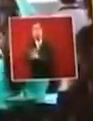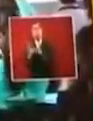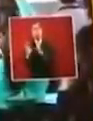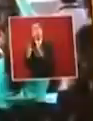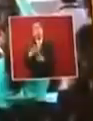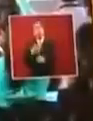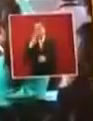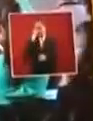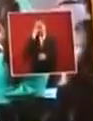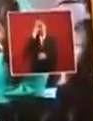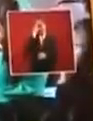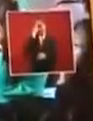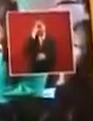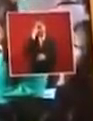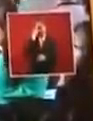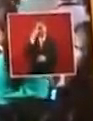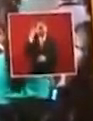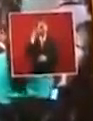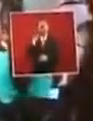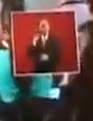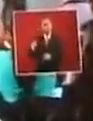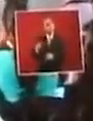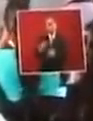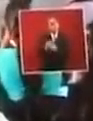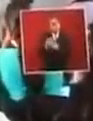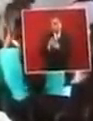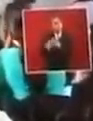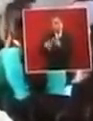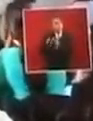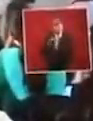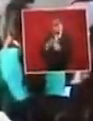Me acuerdo que los metía a un cuarto,